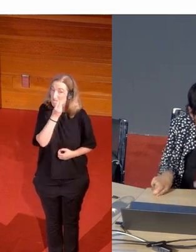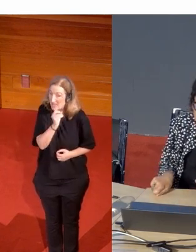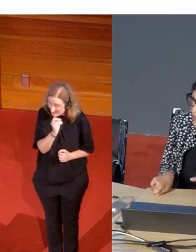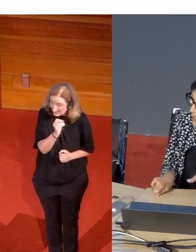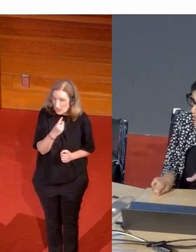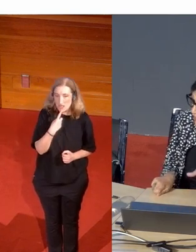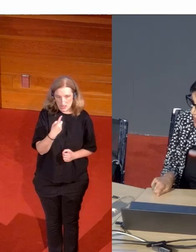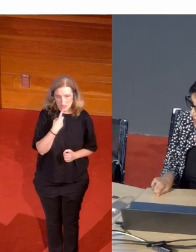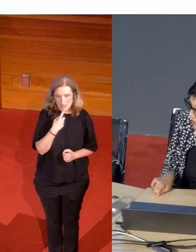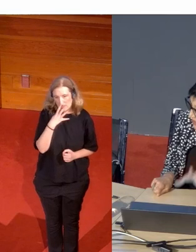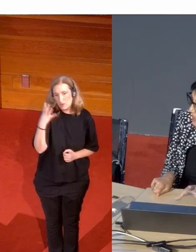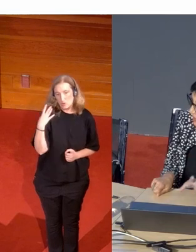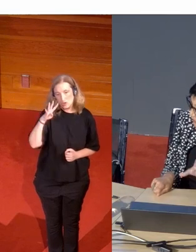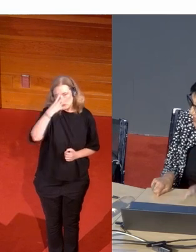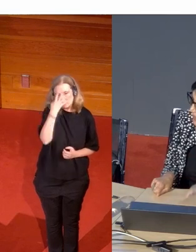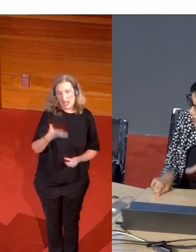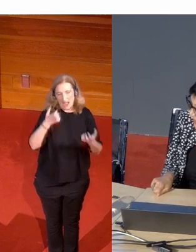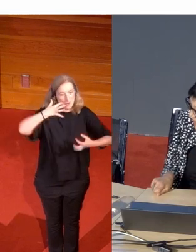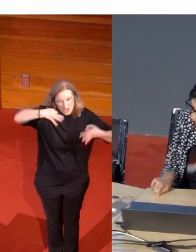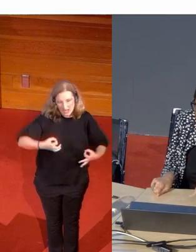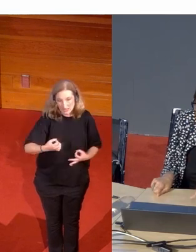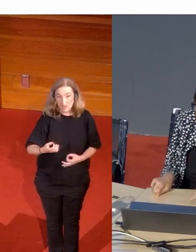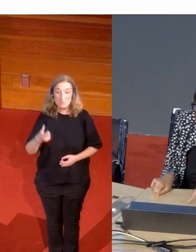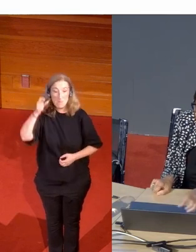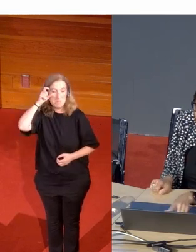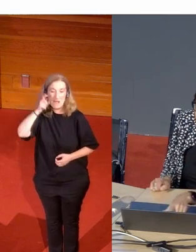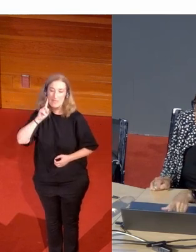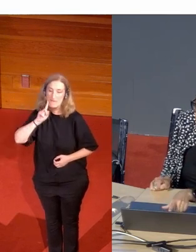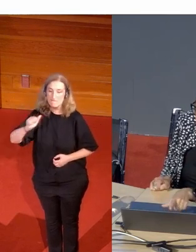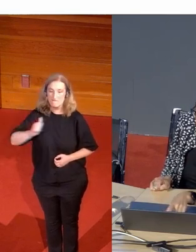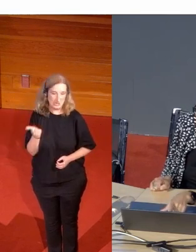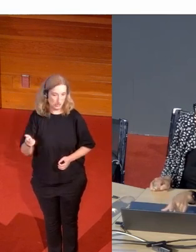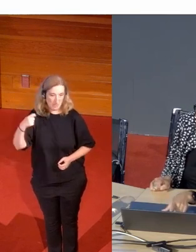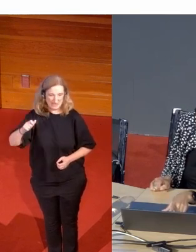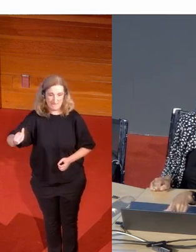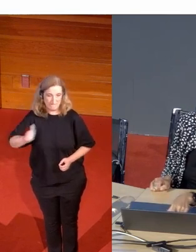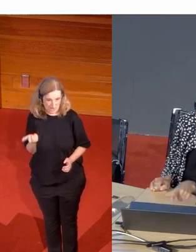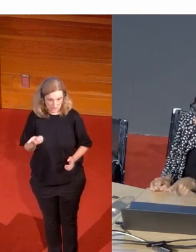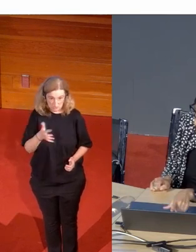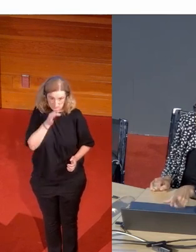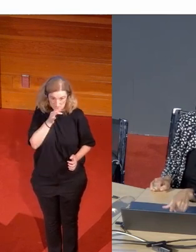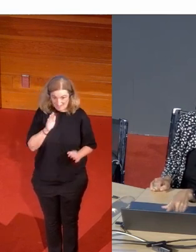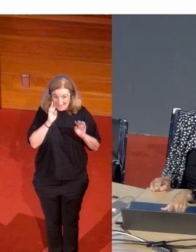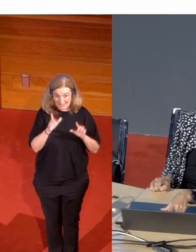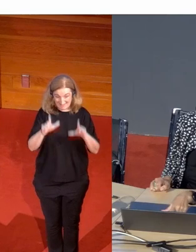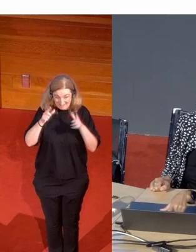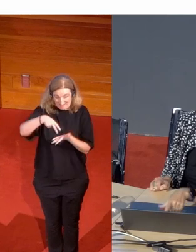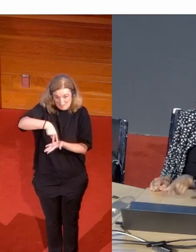que traman a las elecciones y biden el presidente es ilegítimo en la cámara de representantes